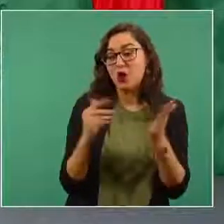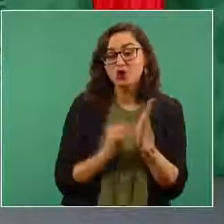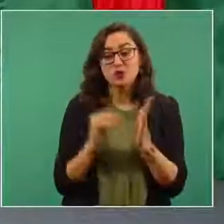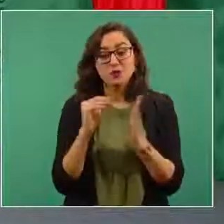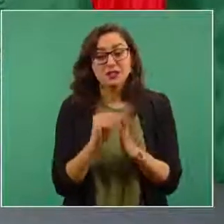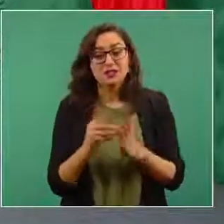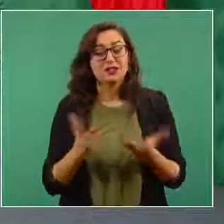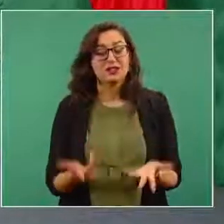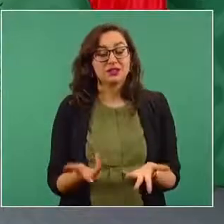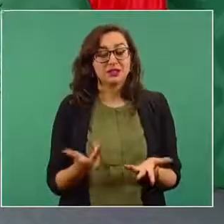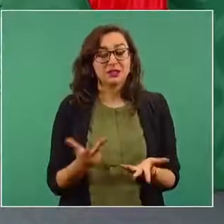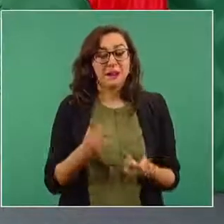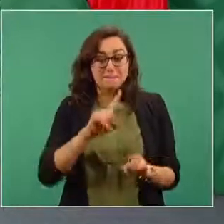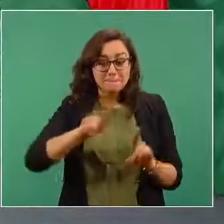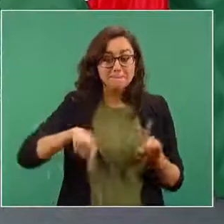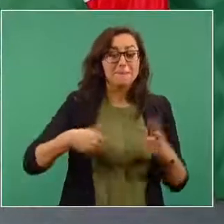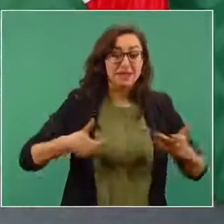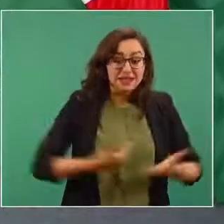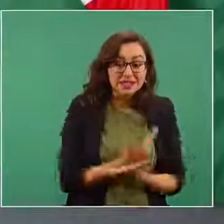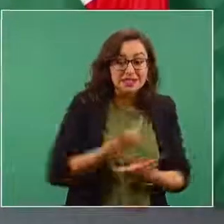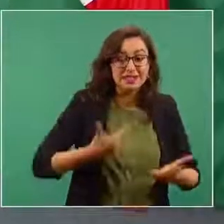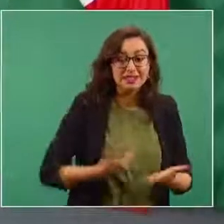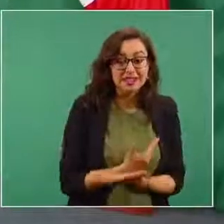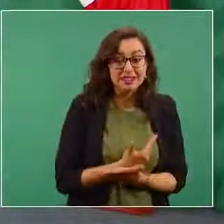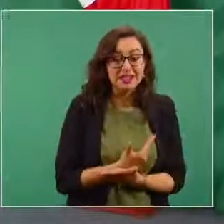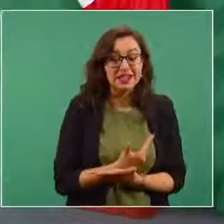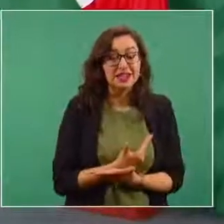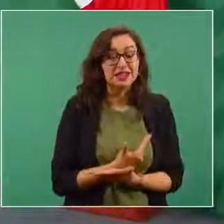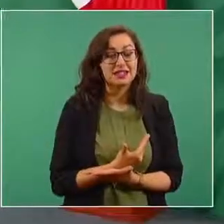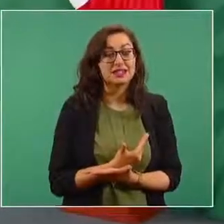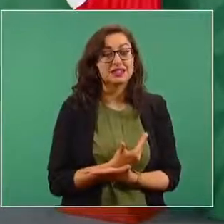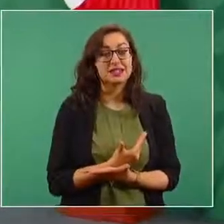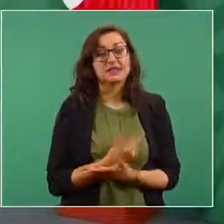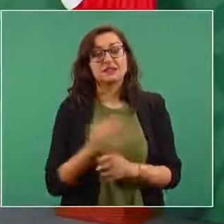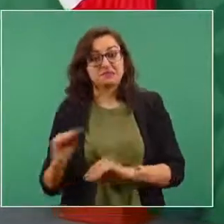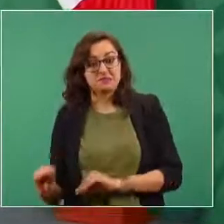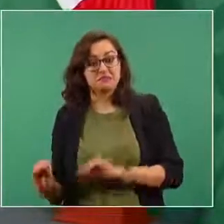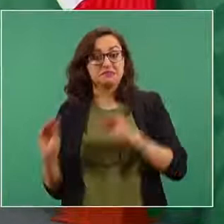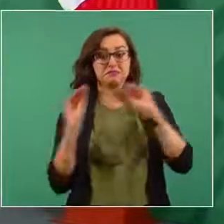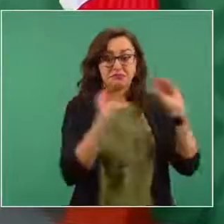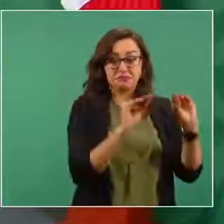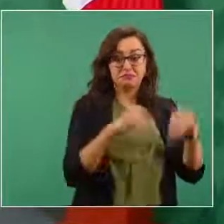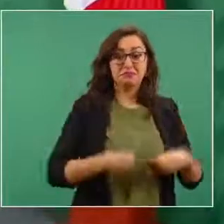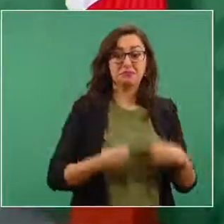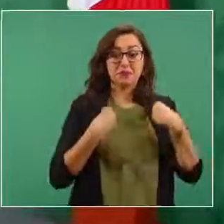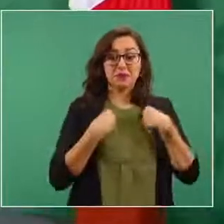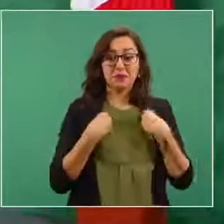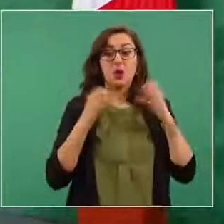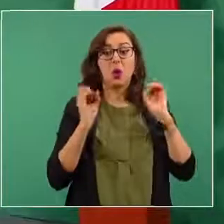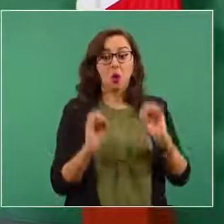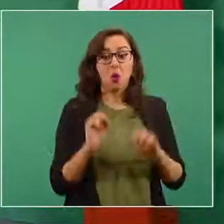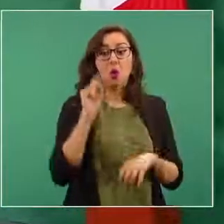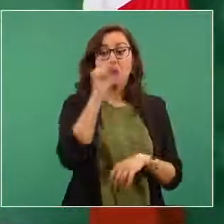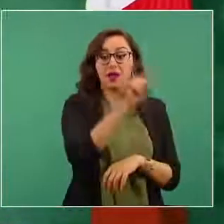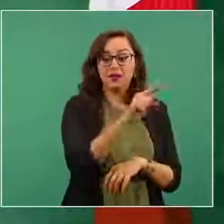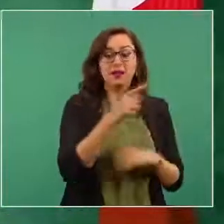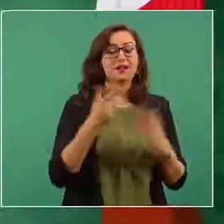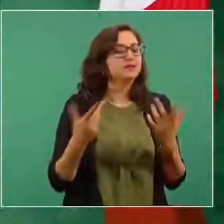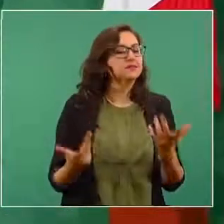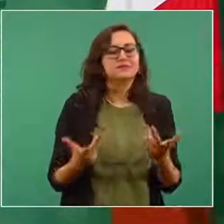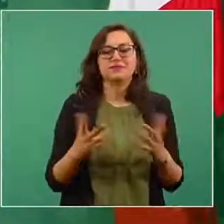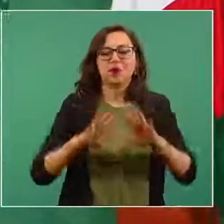hijos de mexicanos o quienes nacieron en nuestro país y viven en Estados Unidos.